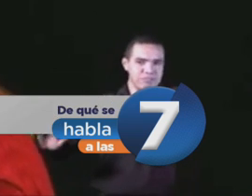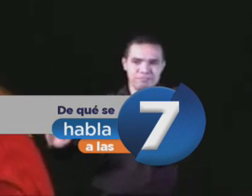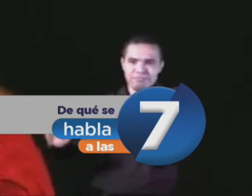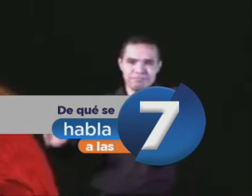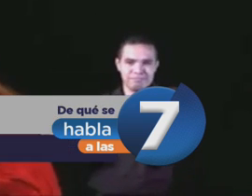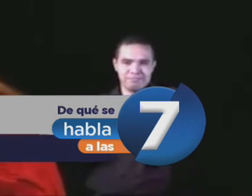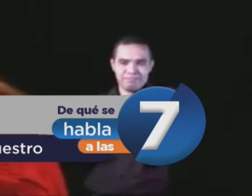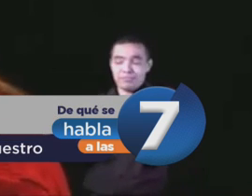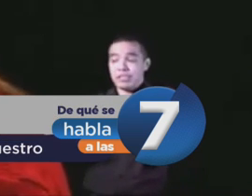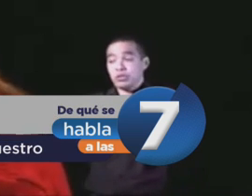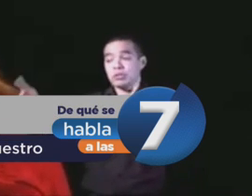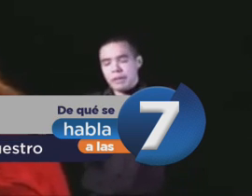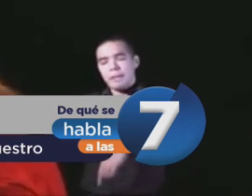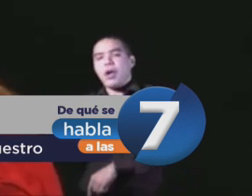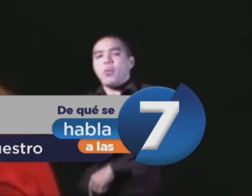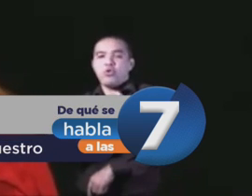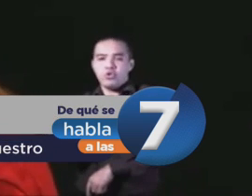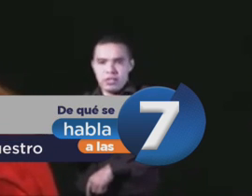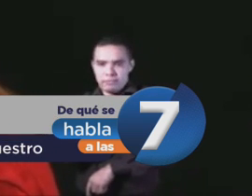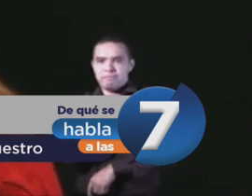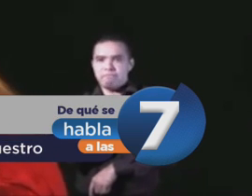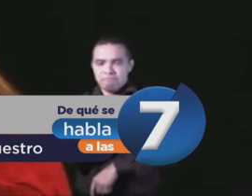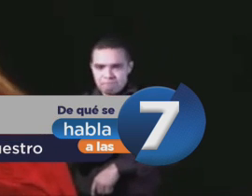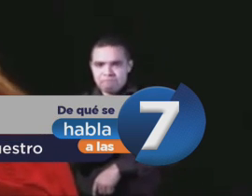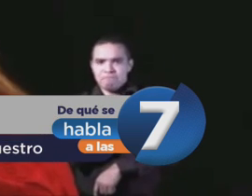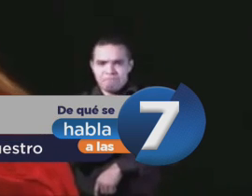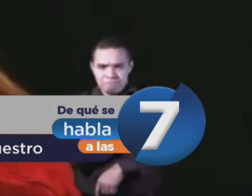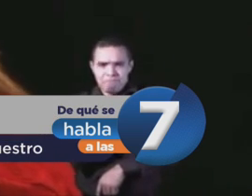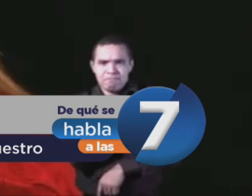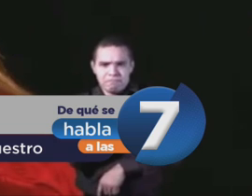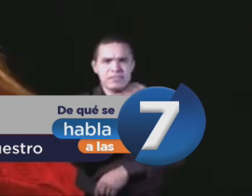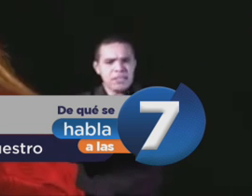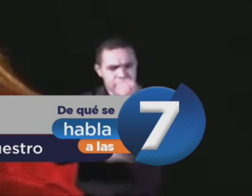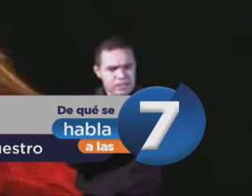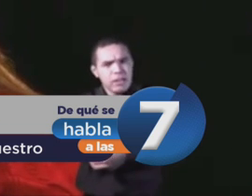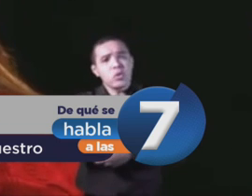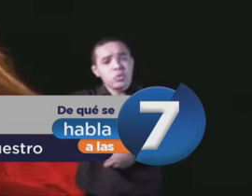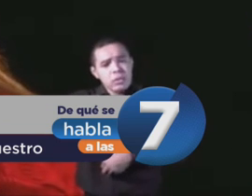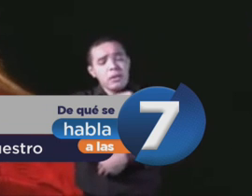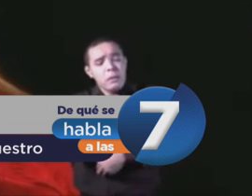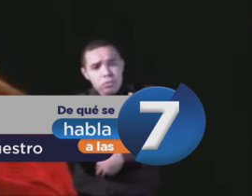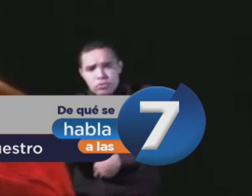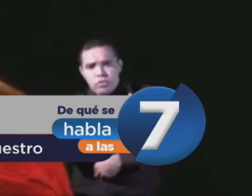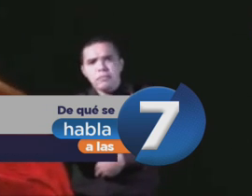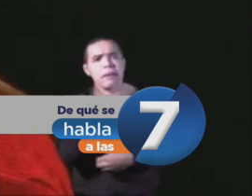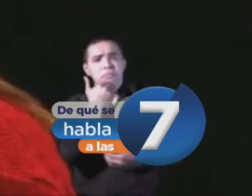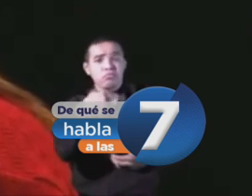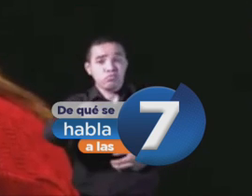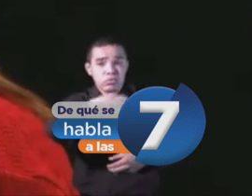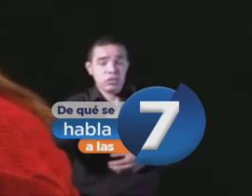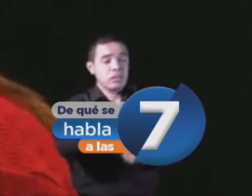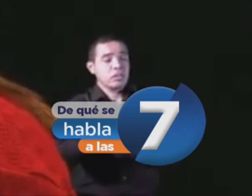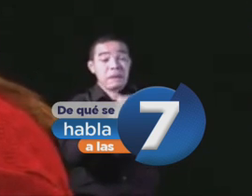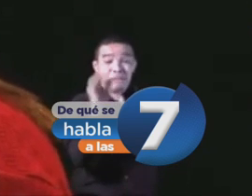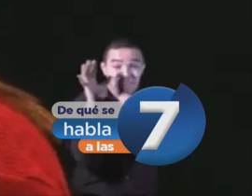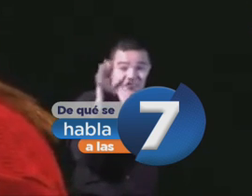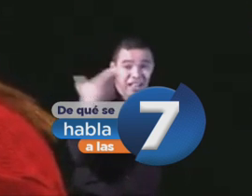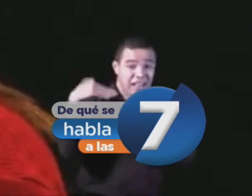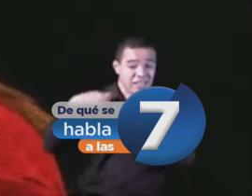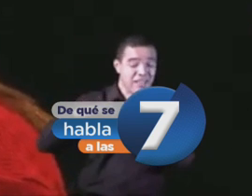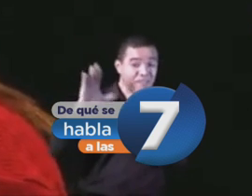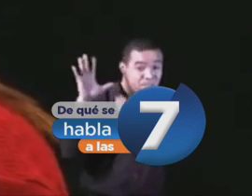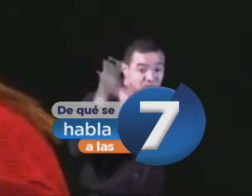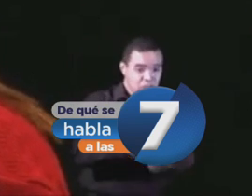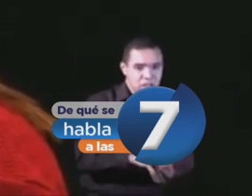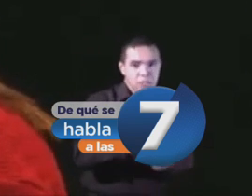que deben darse la oportunidad de asistir a un proceso de estos, si los llegan a invitar, para sanar el corazón de